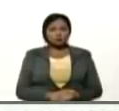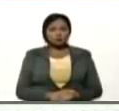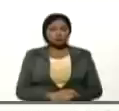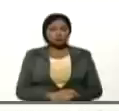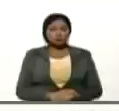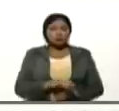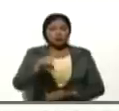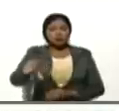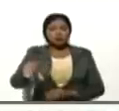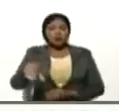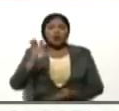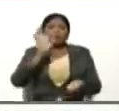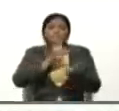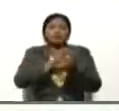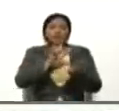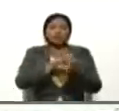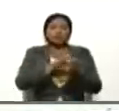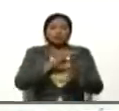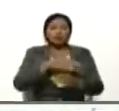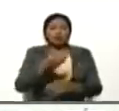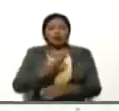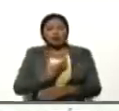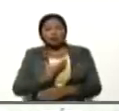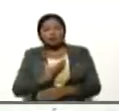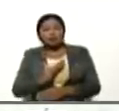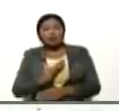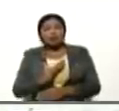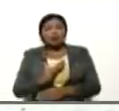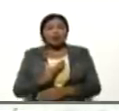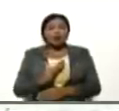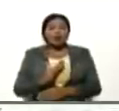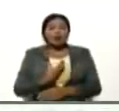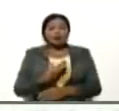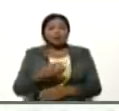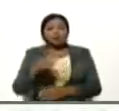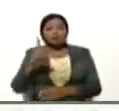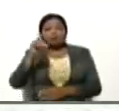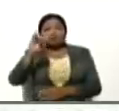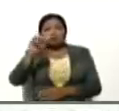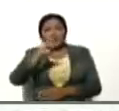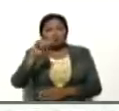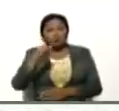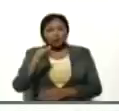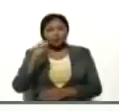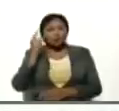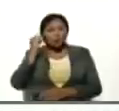Por el estado Nueva Esparta, alcaldía del municipio Díaz Maricel Velázquez.